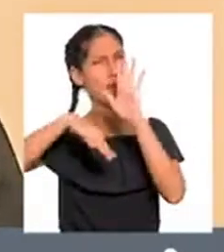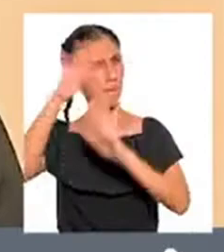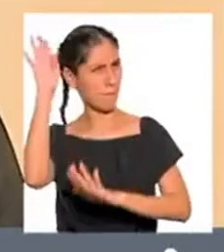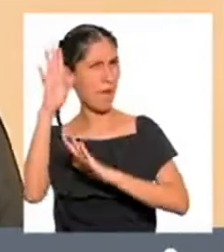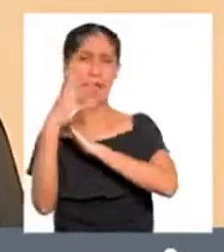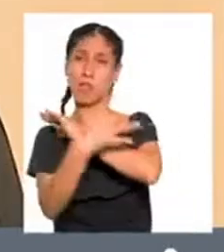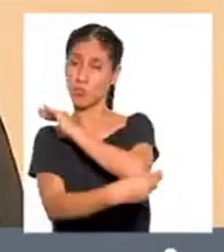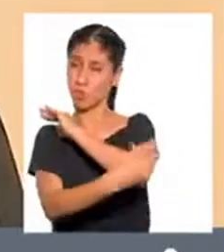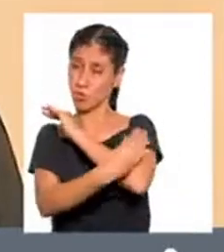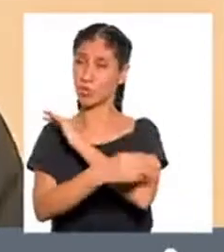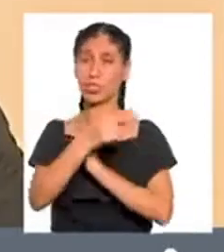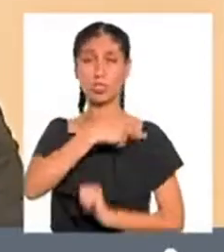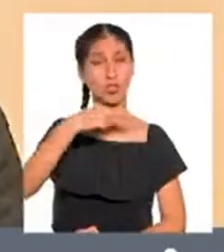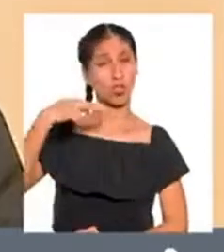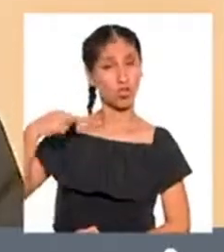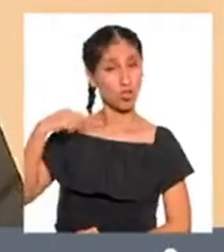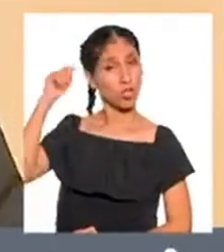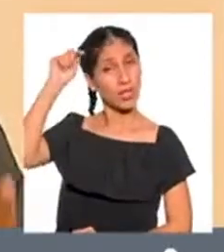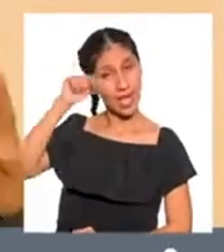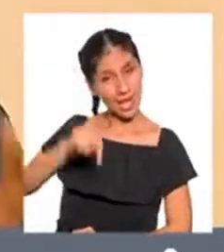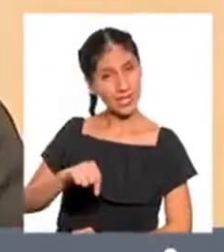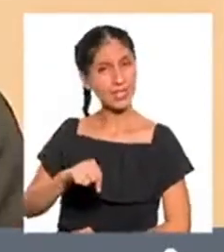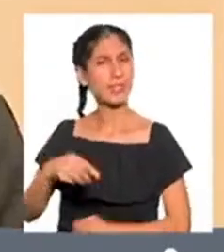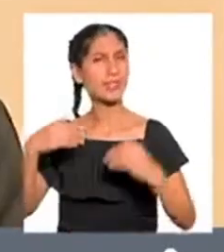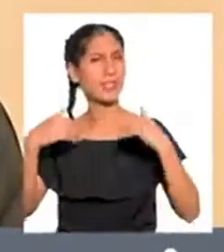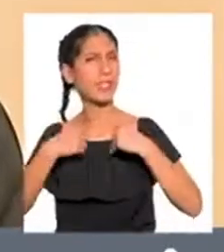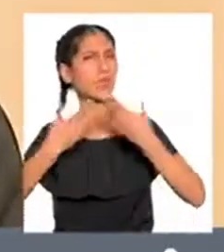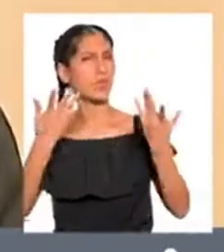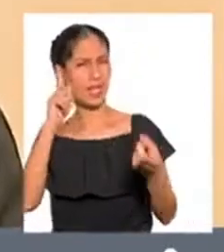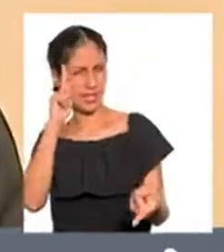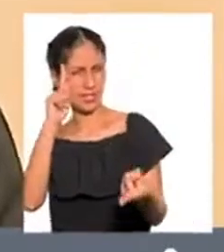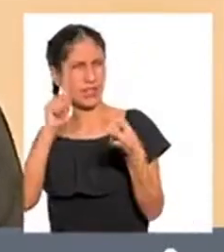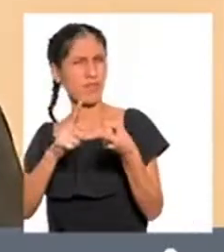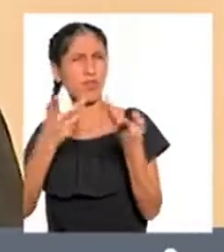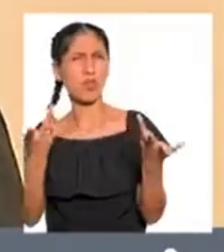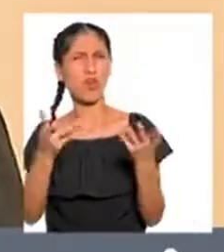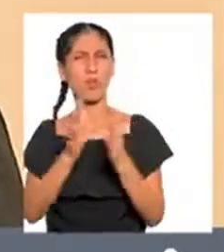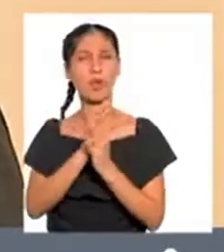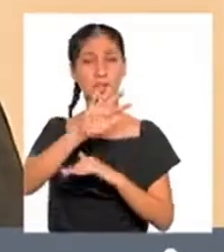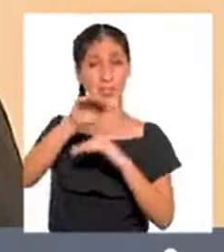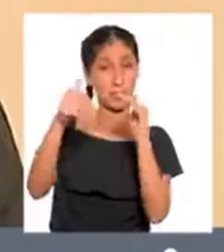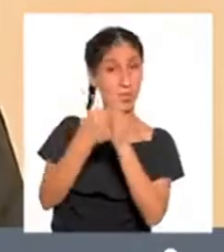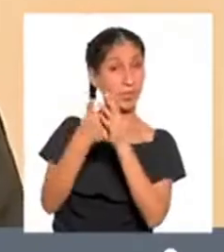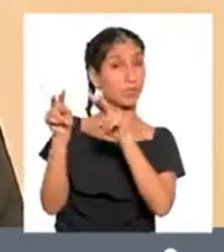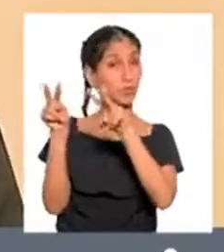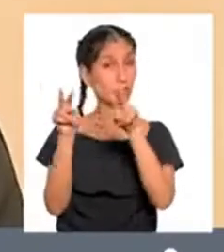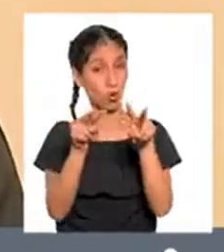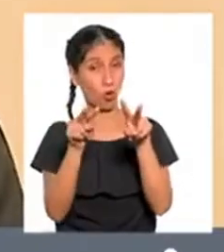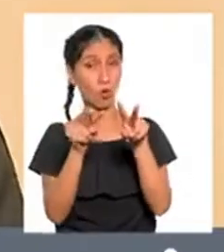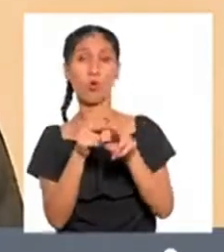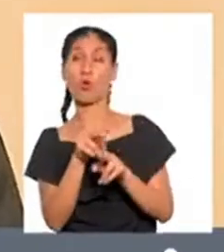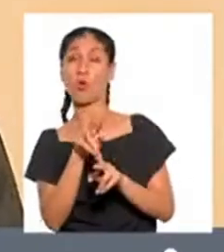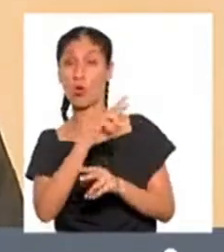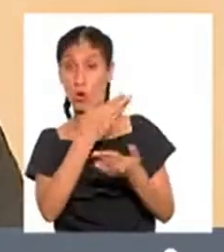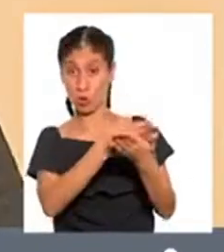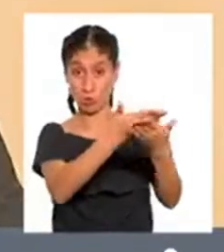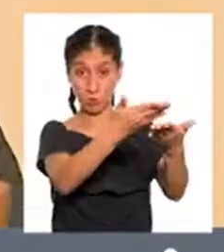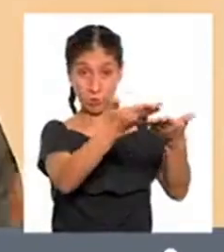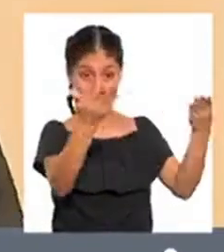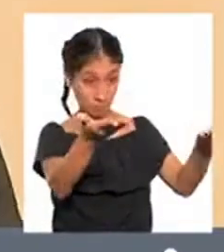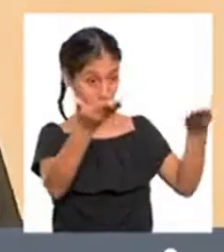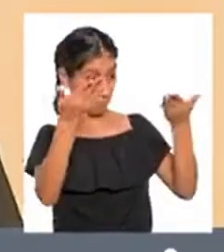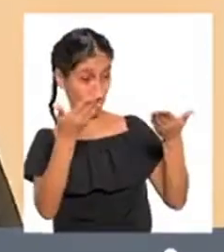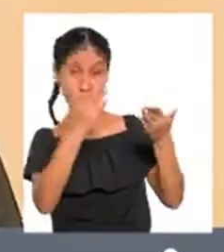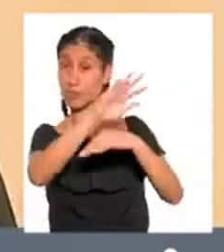vulnerables. Y nosotros, la población, tenemos el desafío de aprovechar de manera sostenible los recursos que nos proporciona